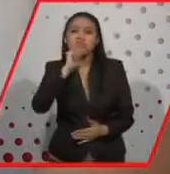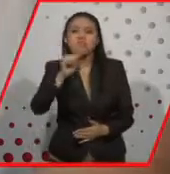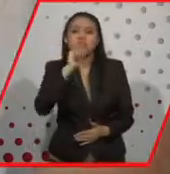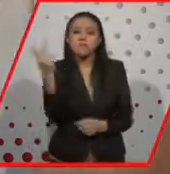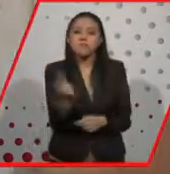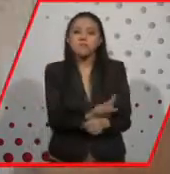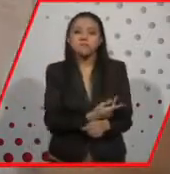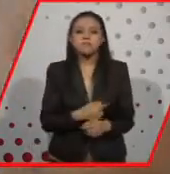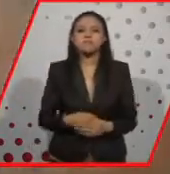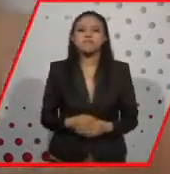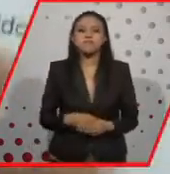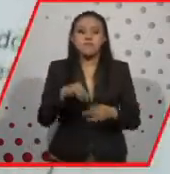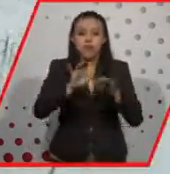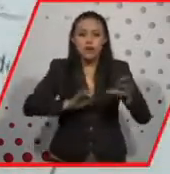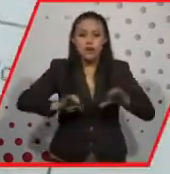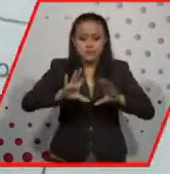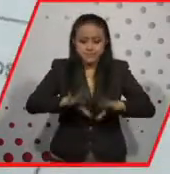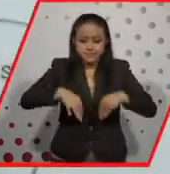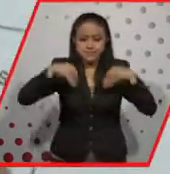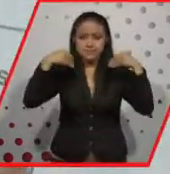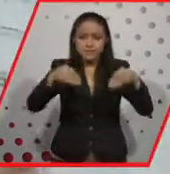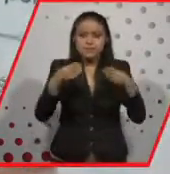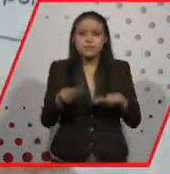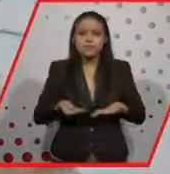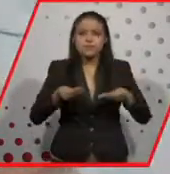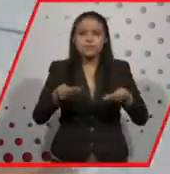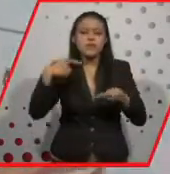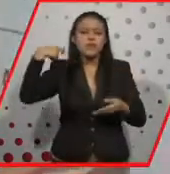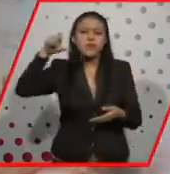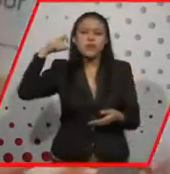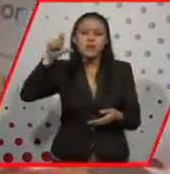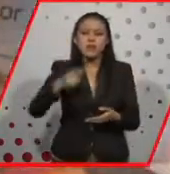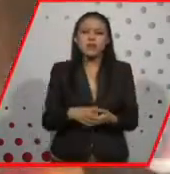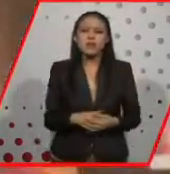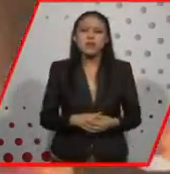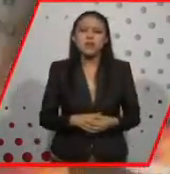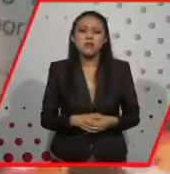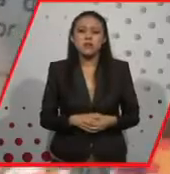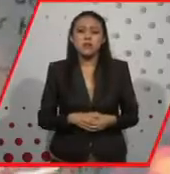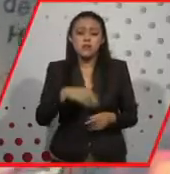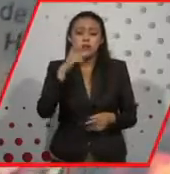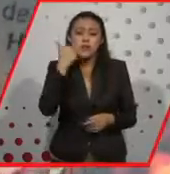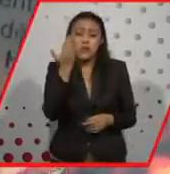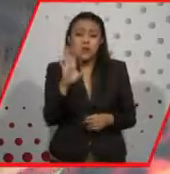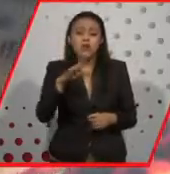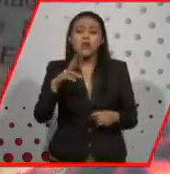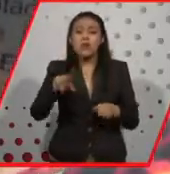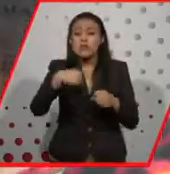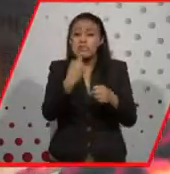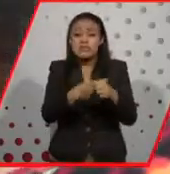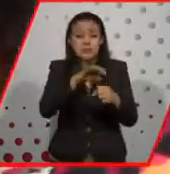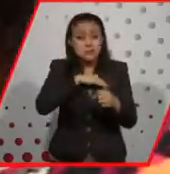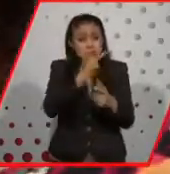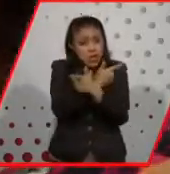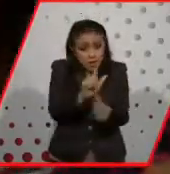investigación en la Fiscalía General del Estado de Querétaro. No es posible que este violador en potencia esté libre y esté